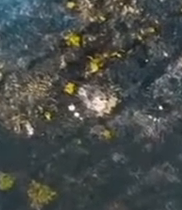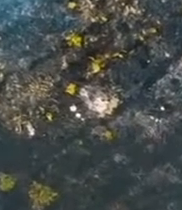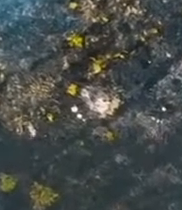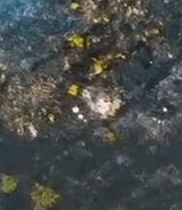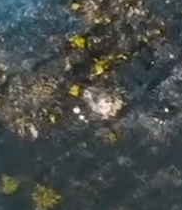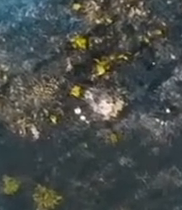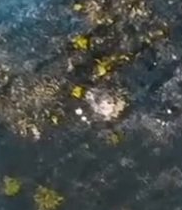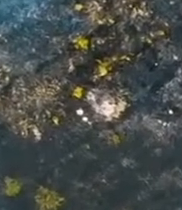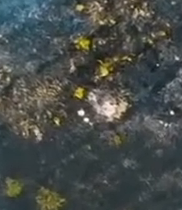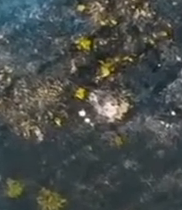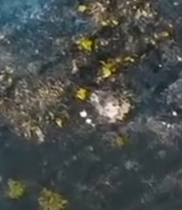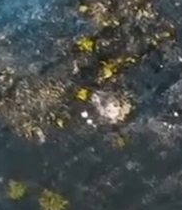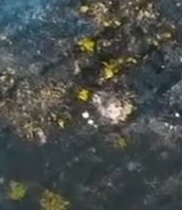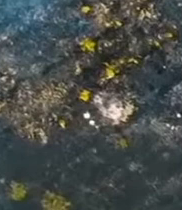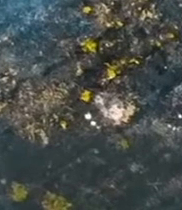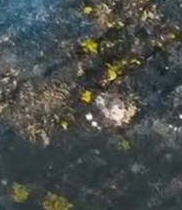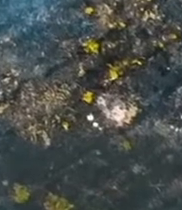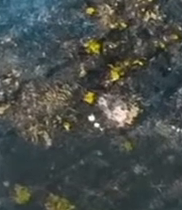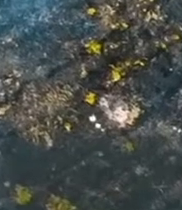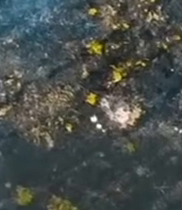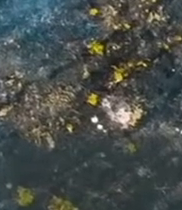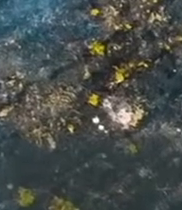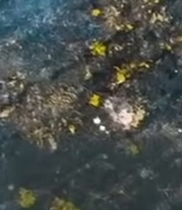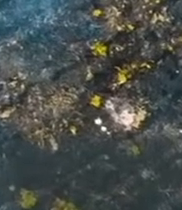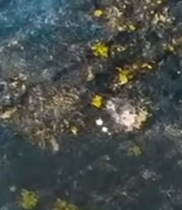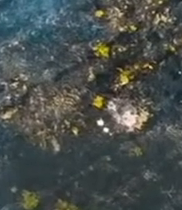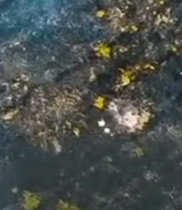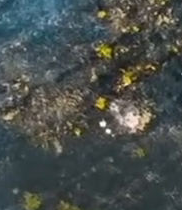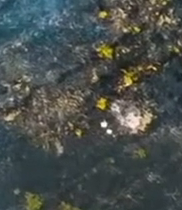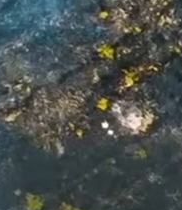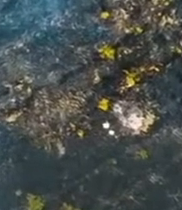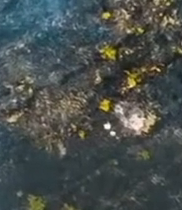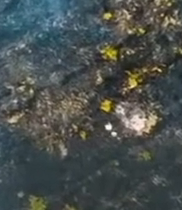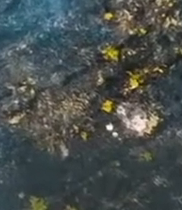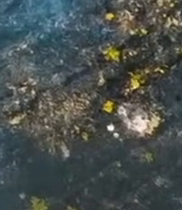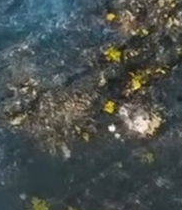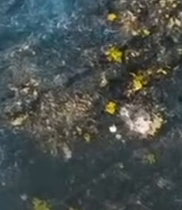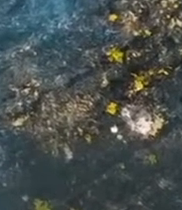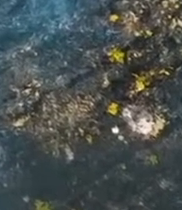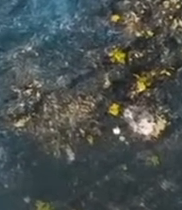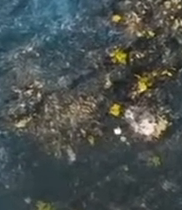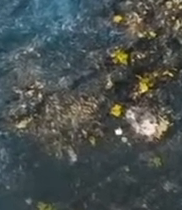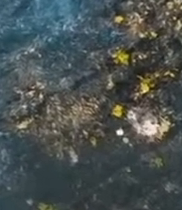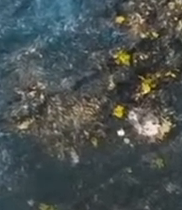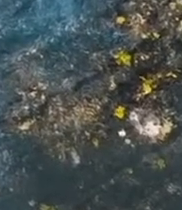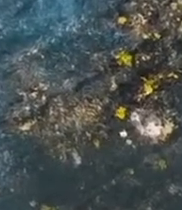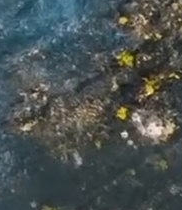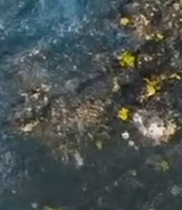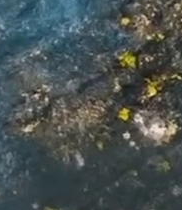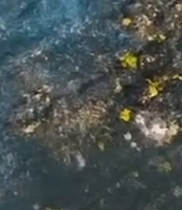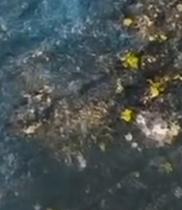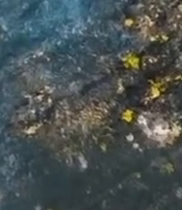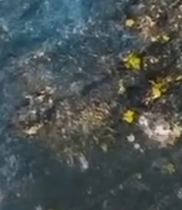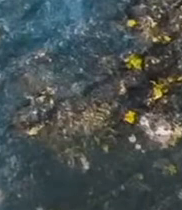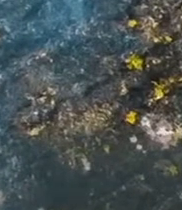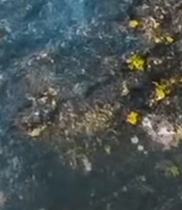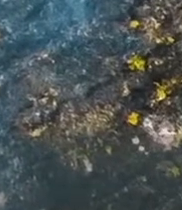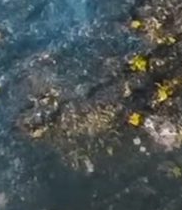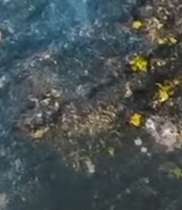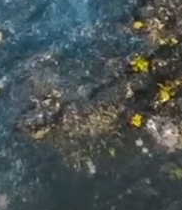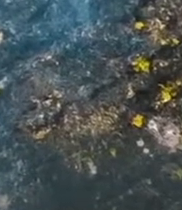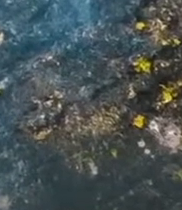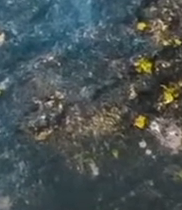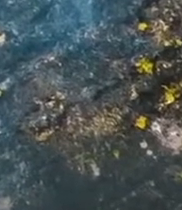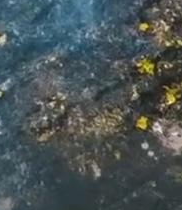embargo, si nos metemos con las defensas de nuestra Tierra y perturbamos el sistema, puede llevar mucho tiempo recuperarse y puede que usted